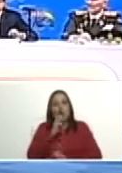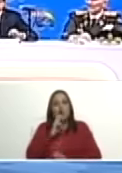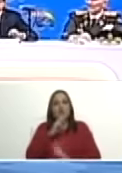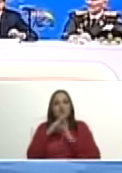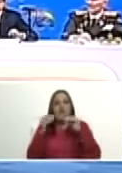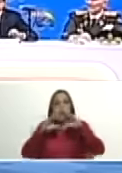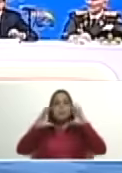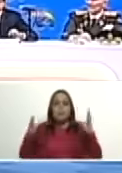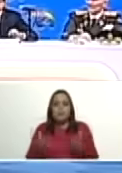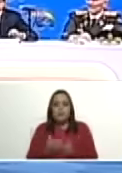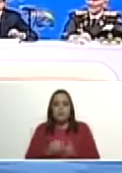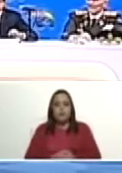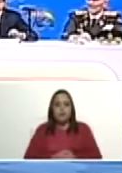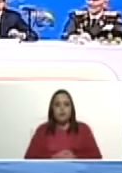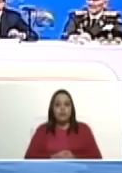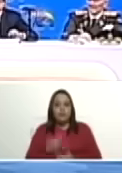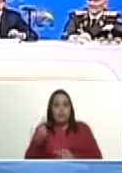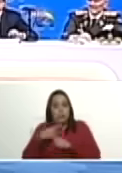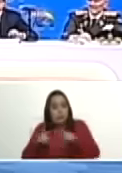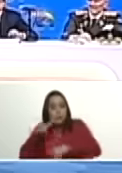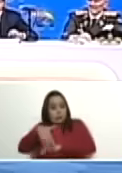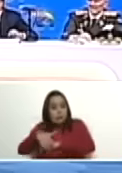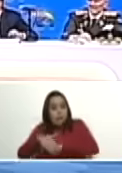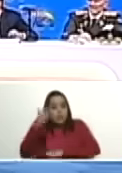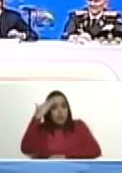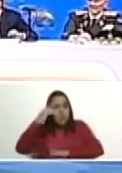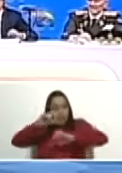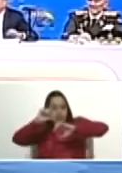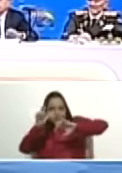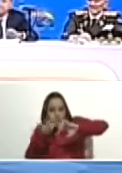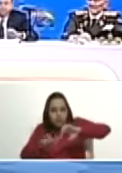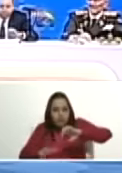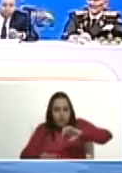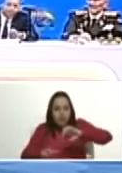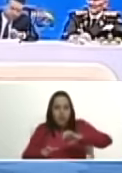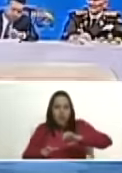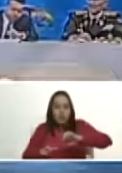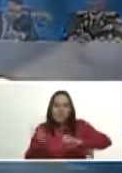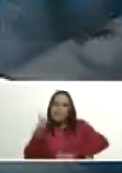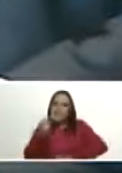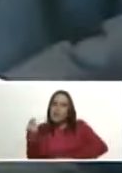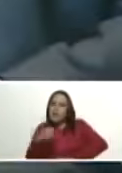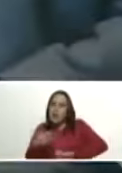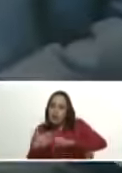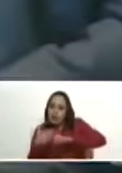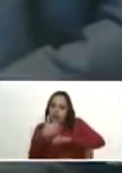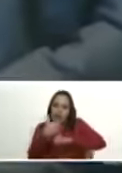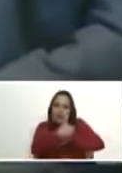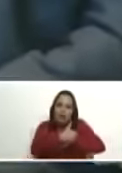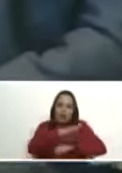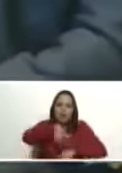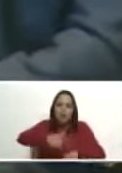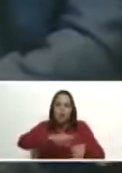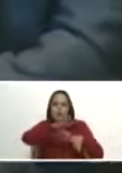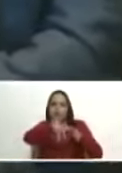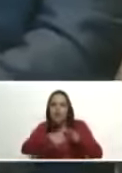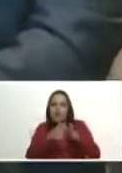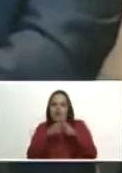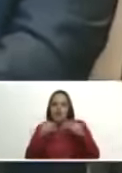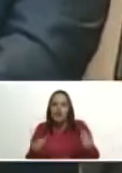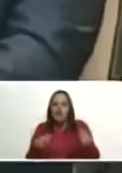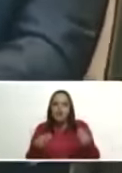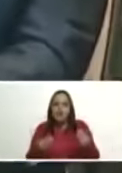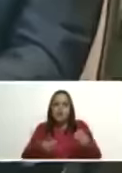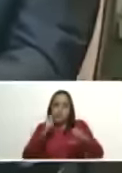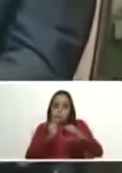mundo. Los británicos sabían que la línea Chombur no era suficiente para apropiarse de toda la riqueza